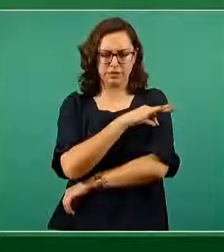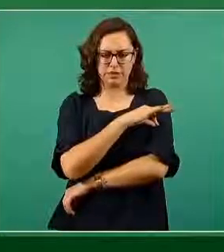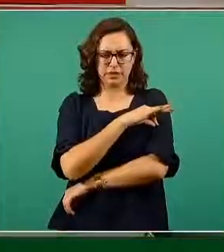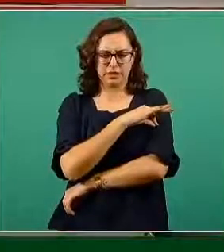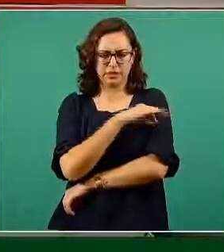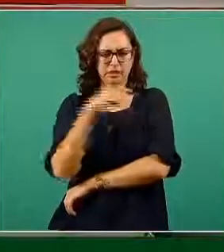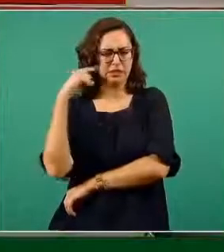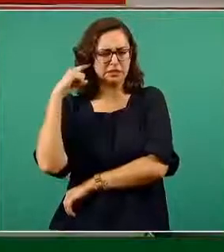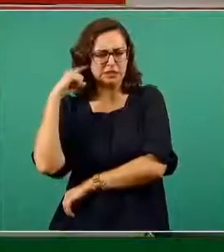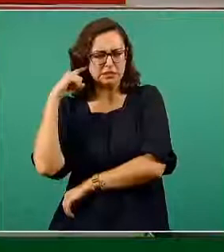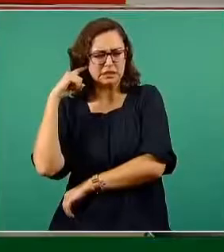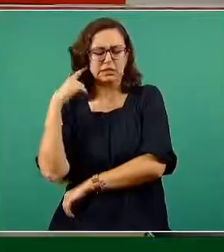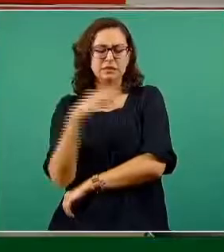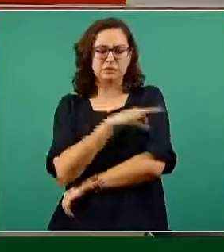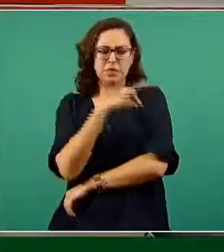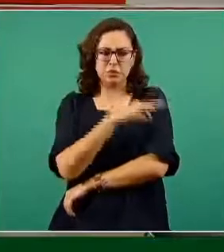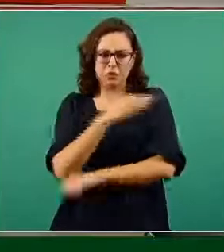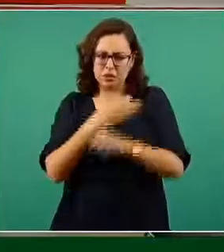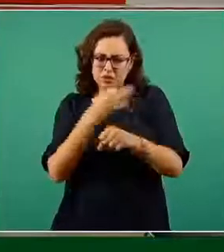están aplicando?